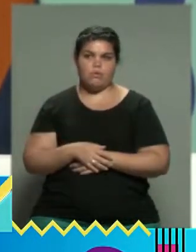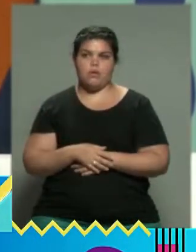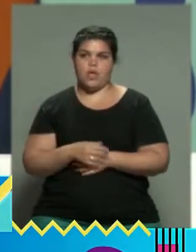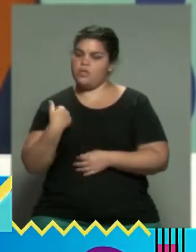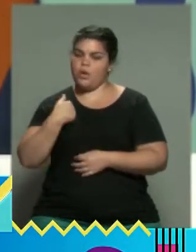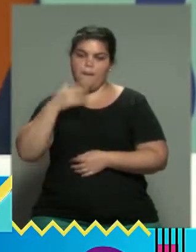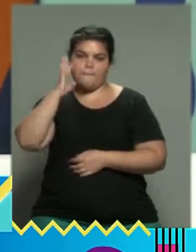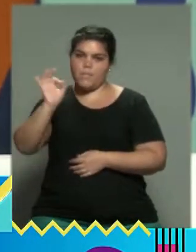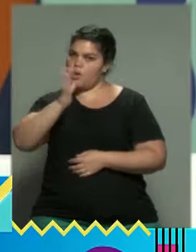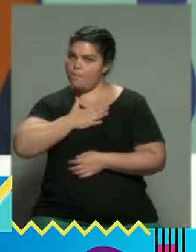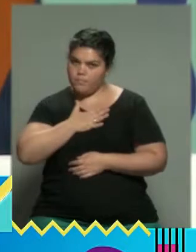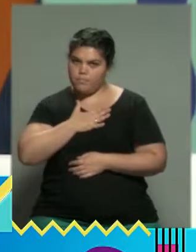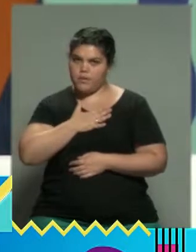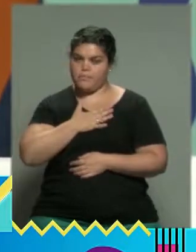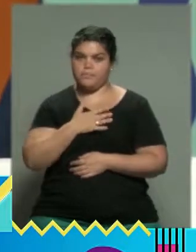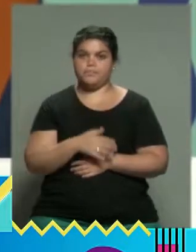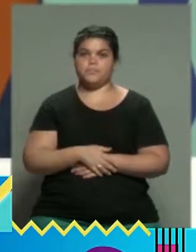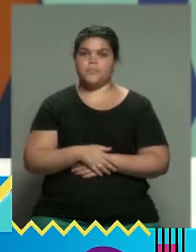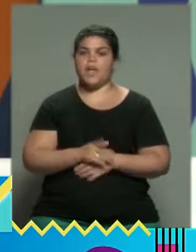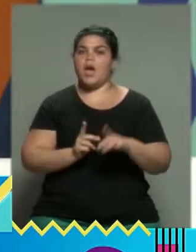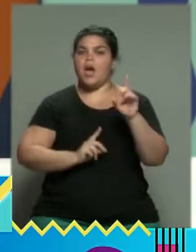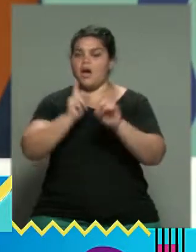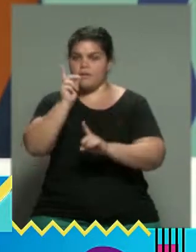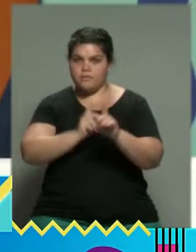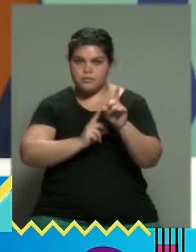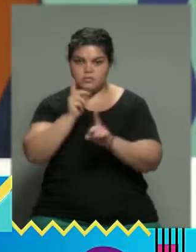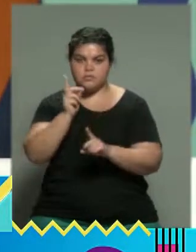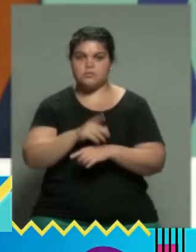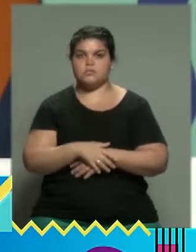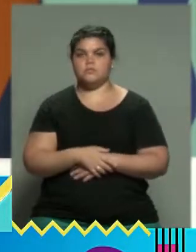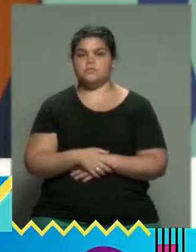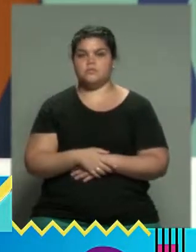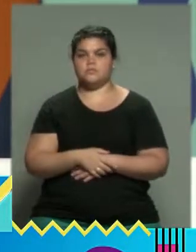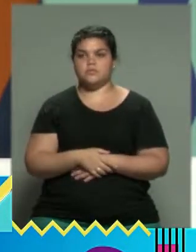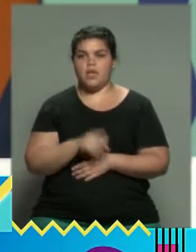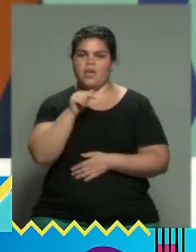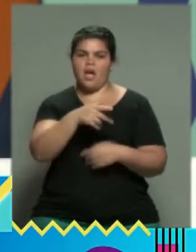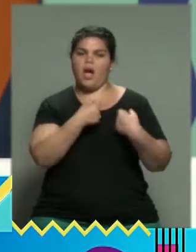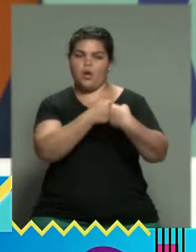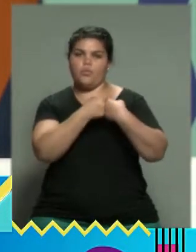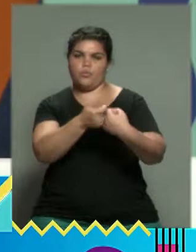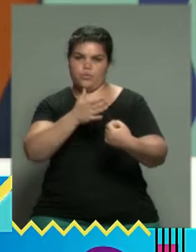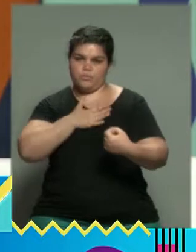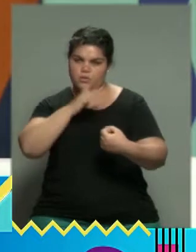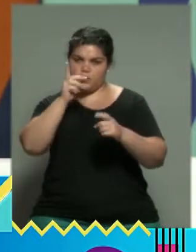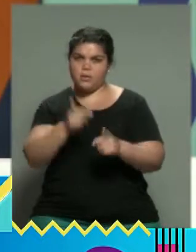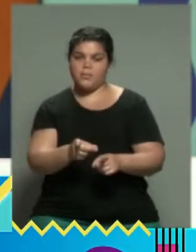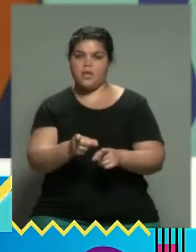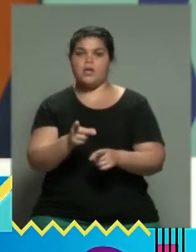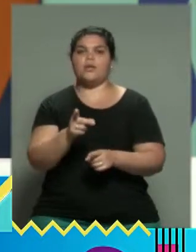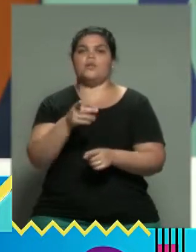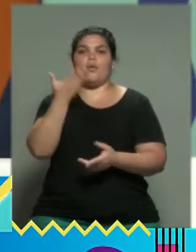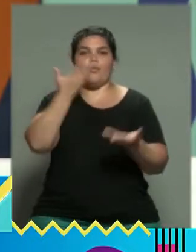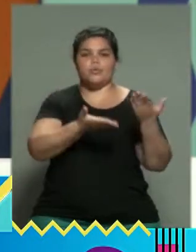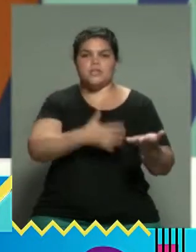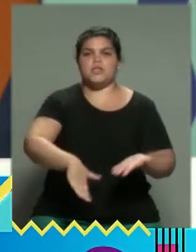personal, porque a veces digo, y creo que él va a coincidir conmigo, ni la bandera de la justicia social, ni la bandera de